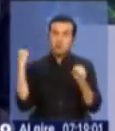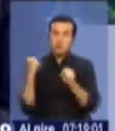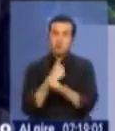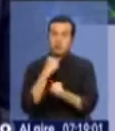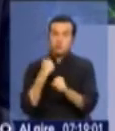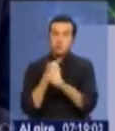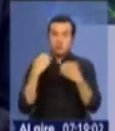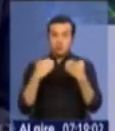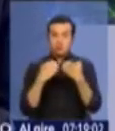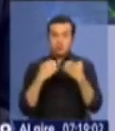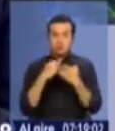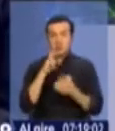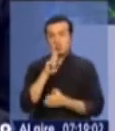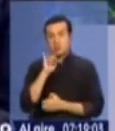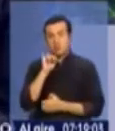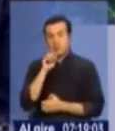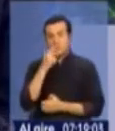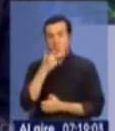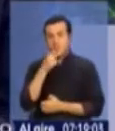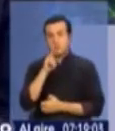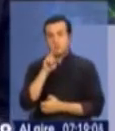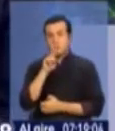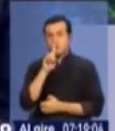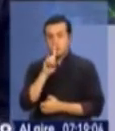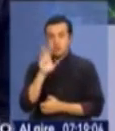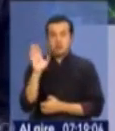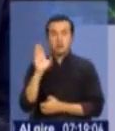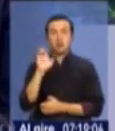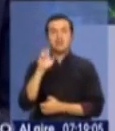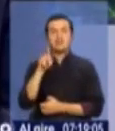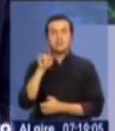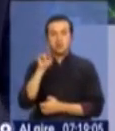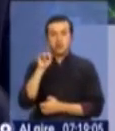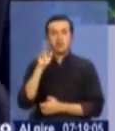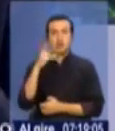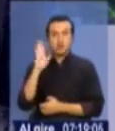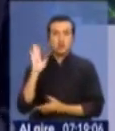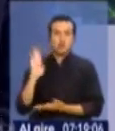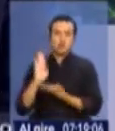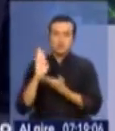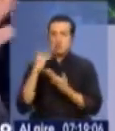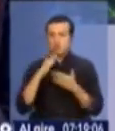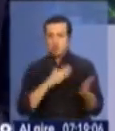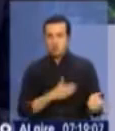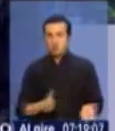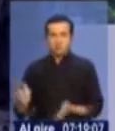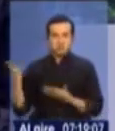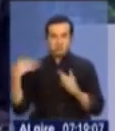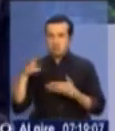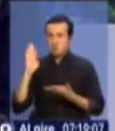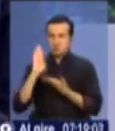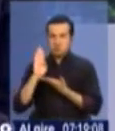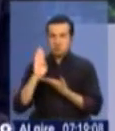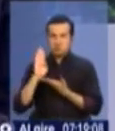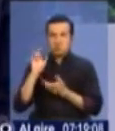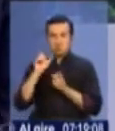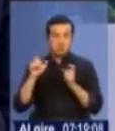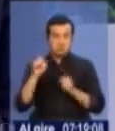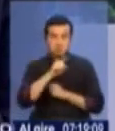richard espinoza tenemos ya la seguridad social lista y hasta ya pueden inscribirse